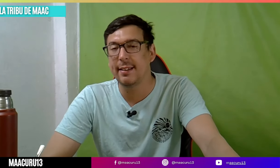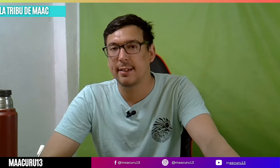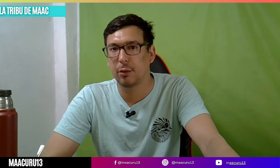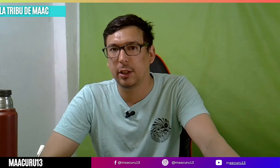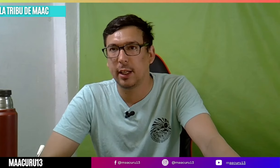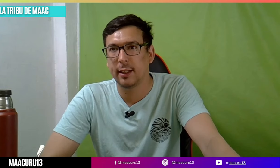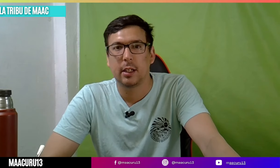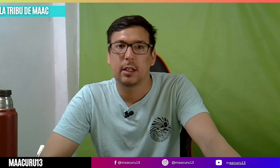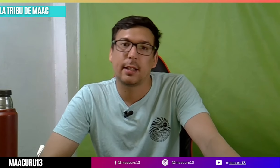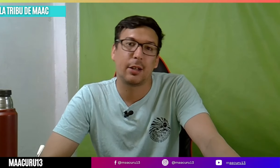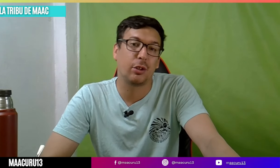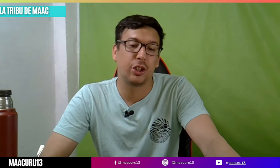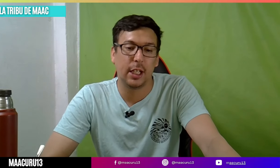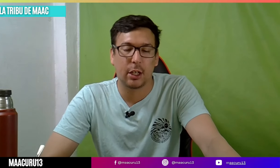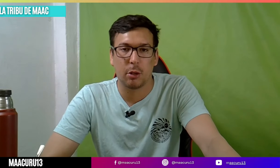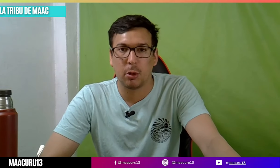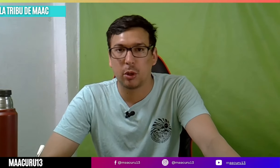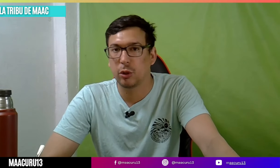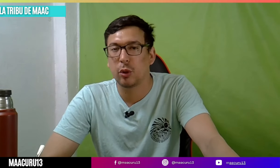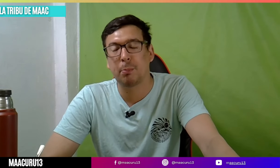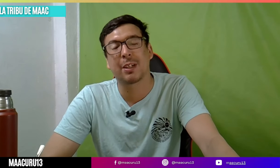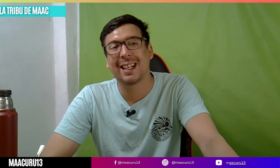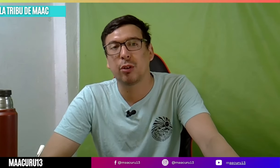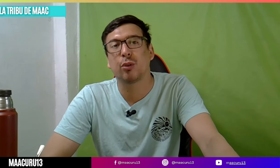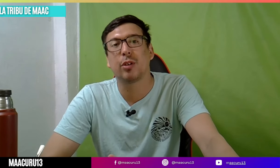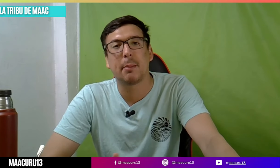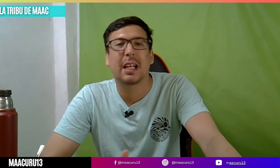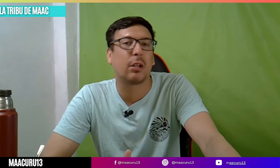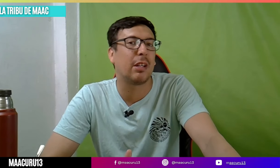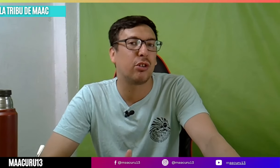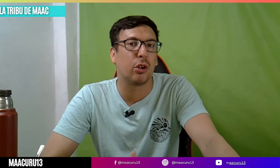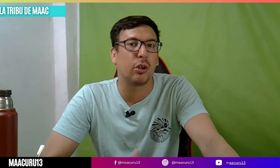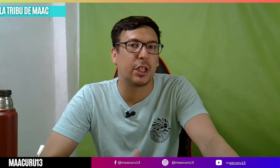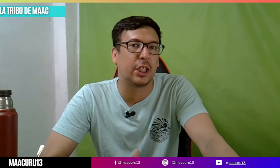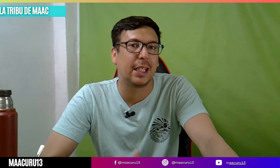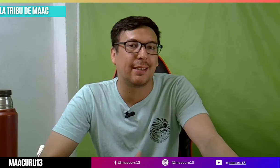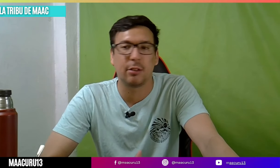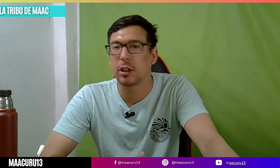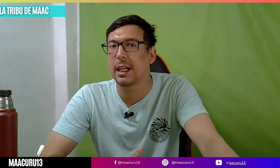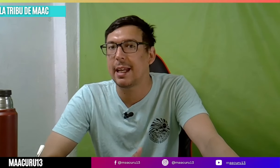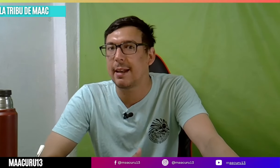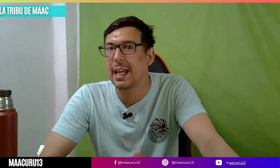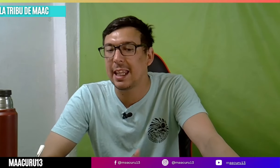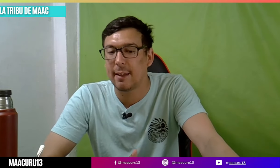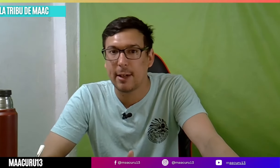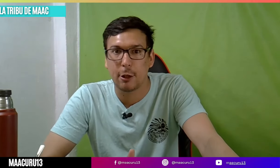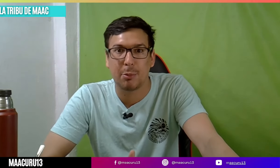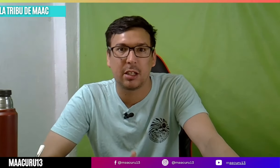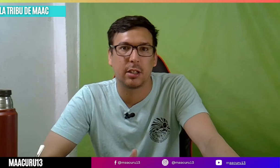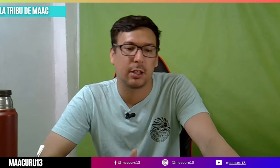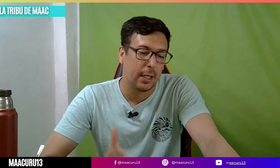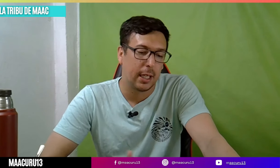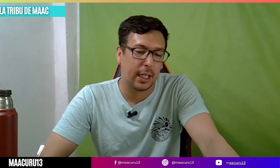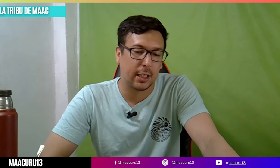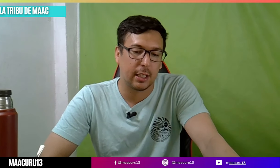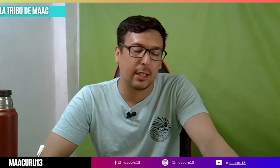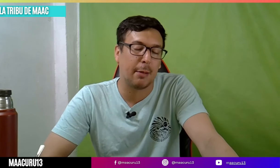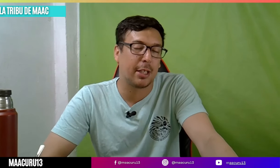la inseguridad, tanto en Chile como no, porque esto es un tema que no es solo de Chile, sino que es de varios